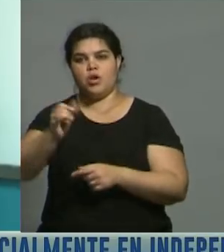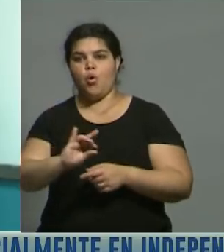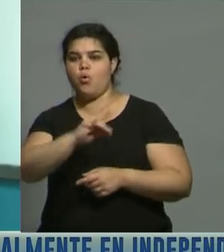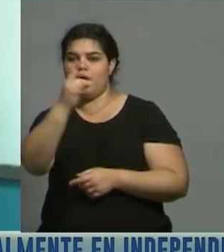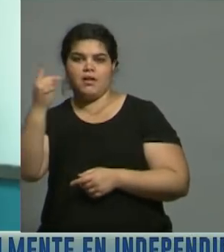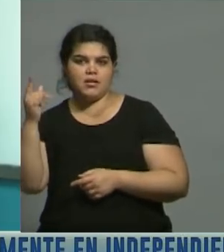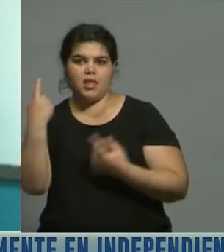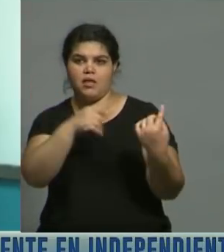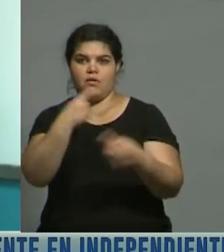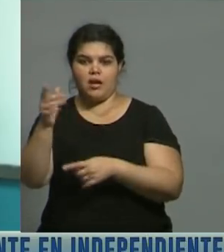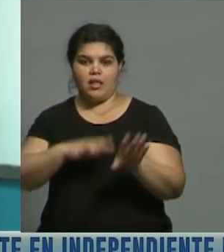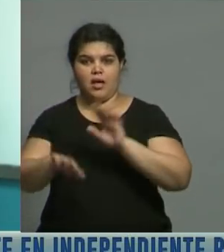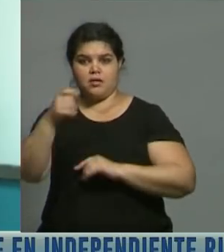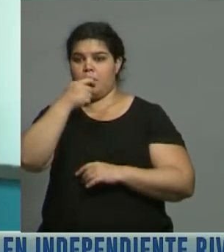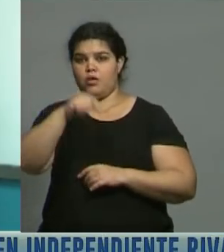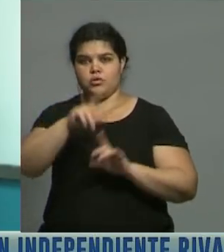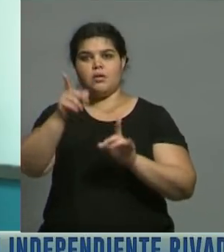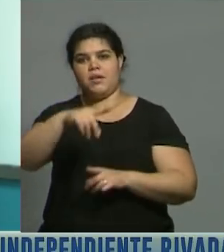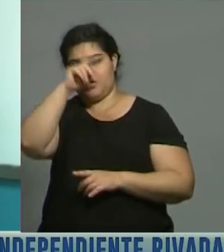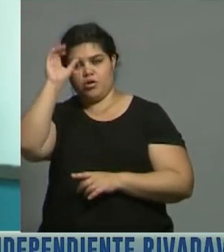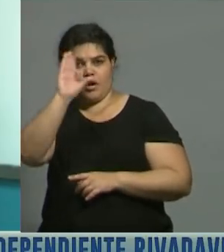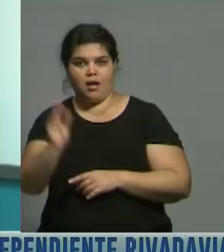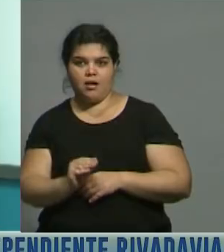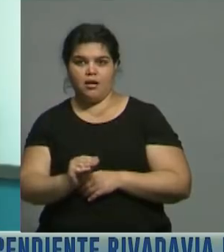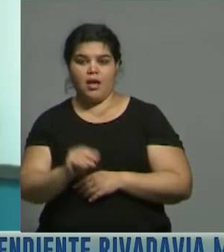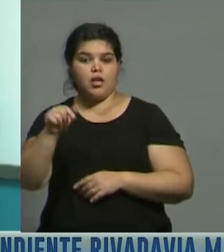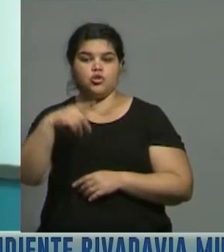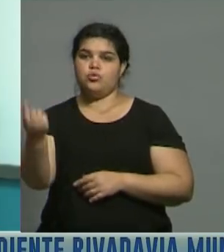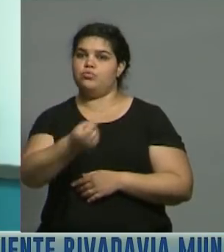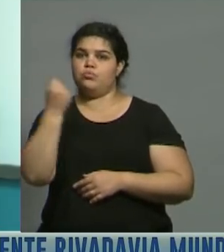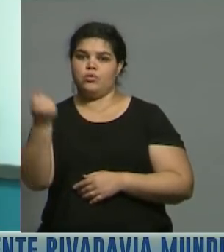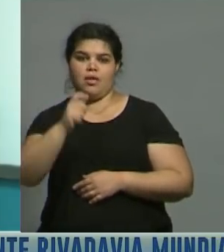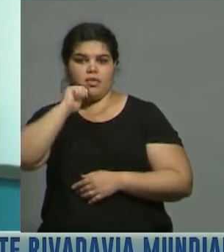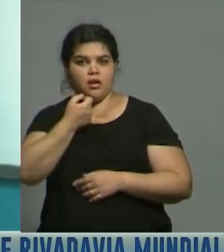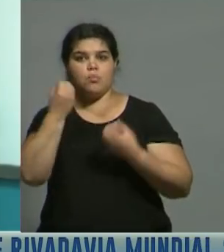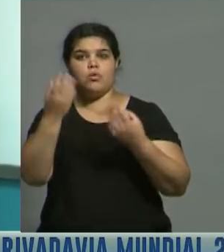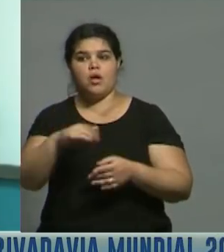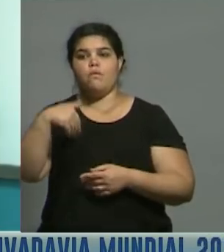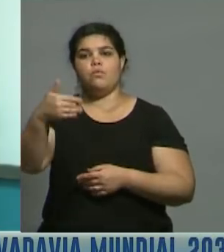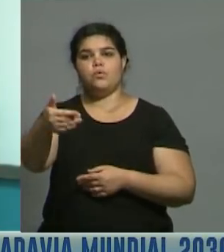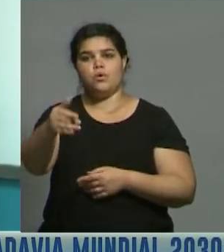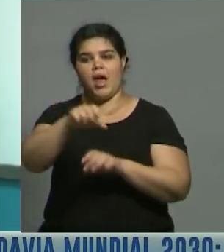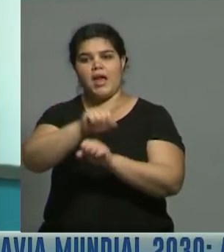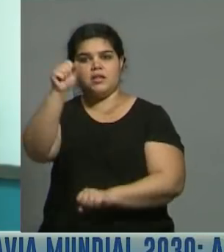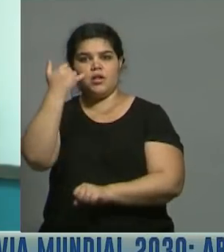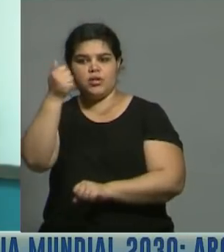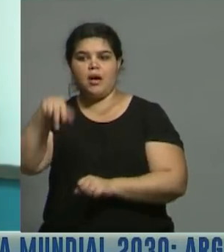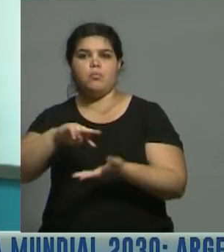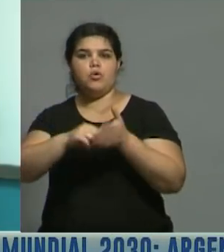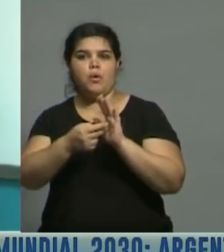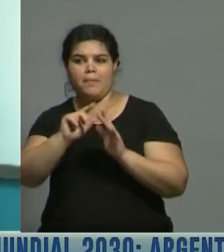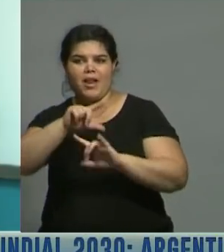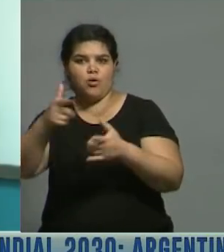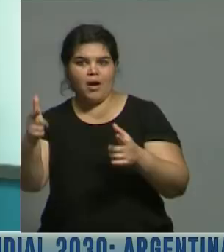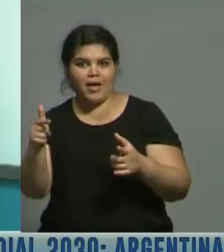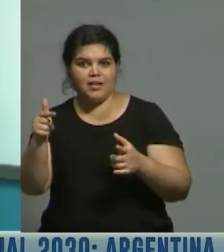universidades en la provincia de Mendoza y también a nivel nacional. Y esto es sumamente bueno porque en el futuro el egresado no se encuentra con un problema, con esa